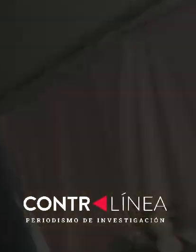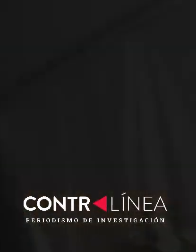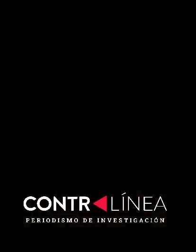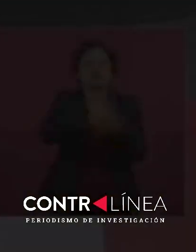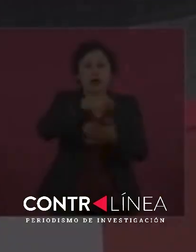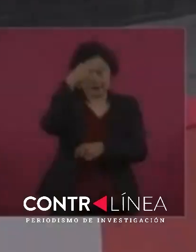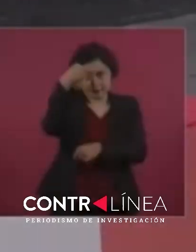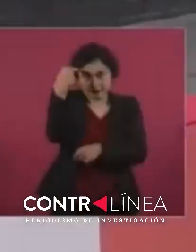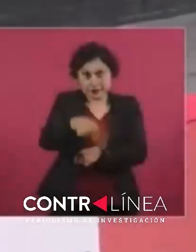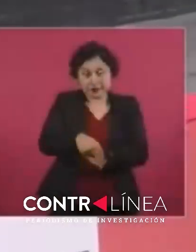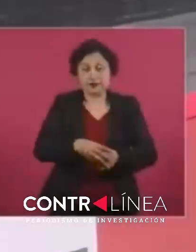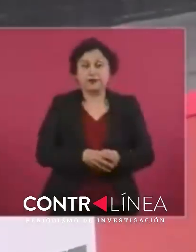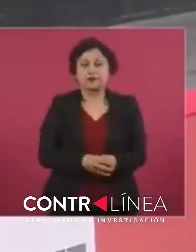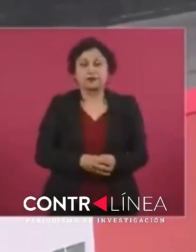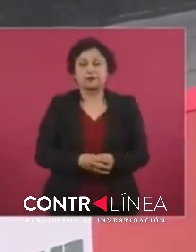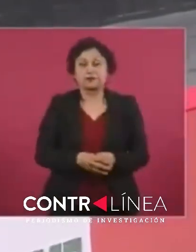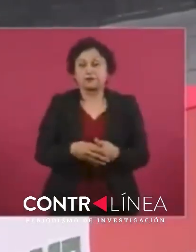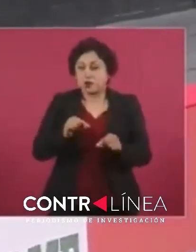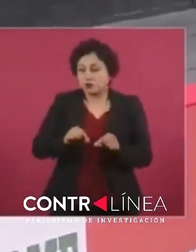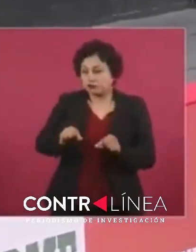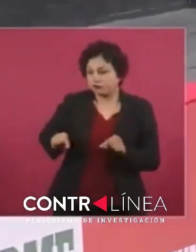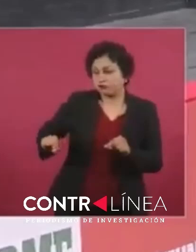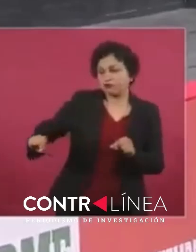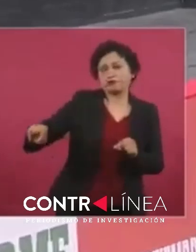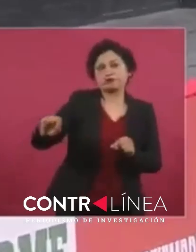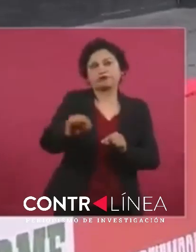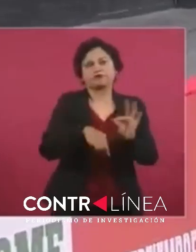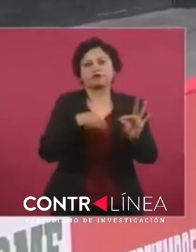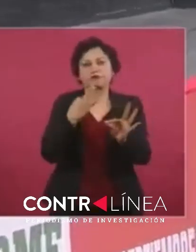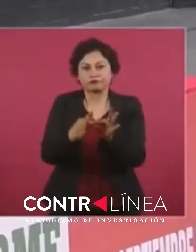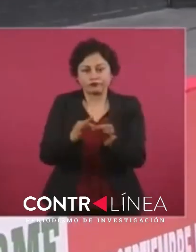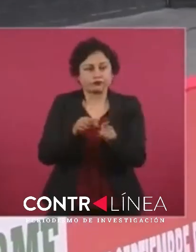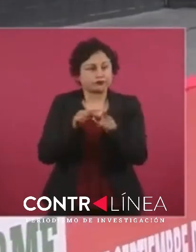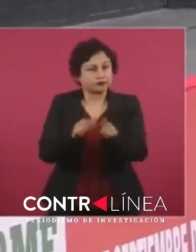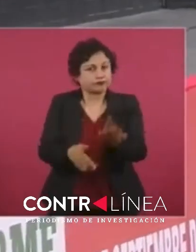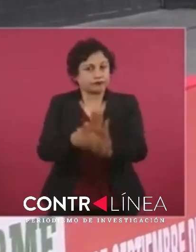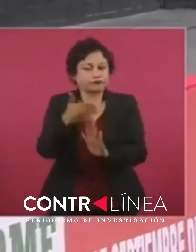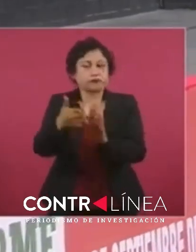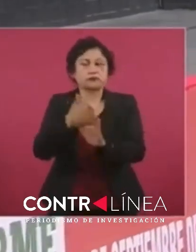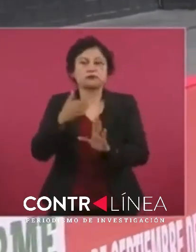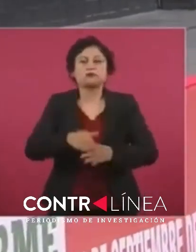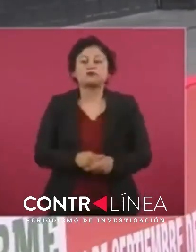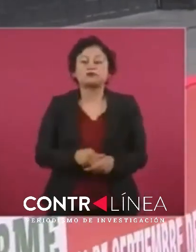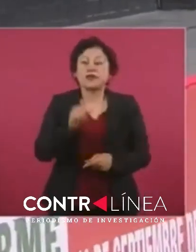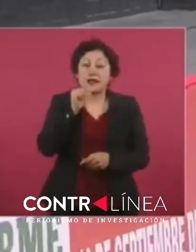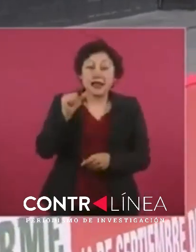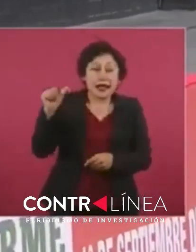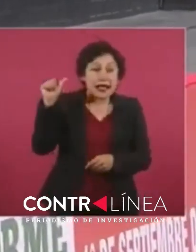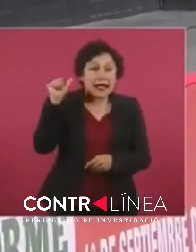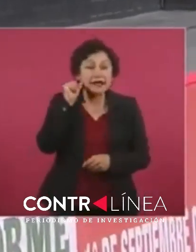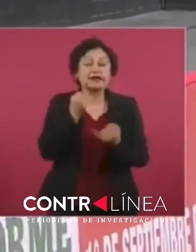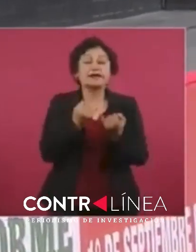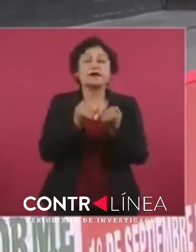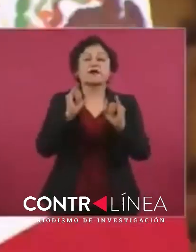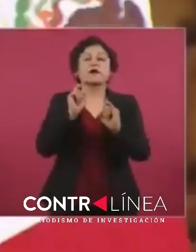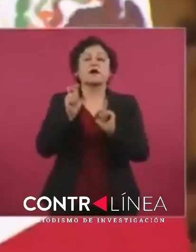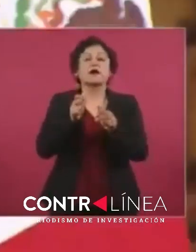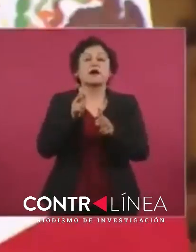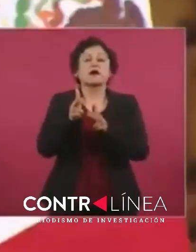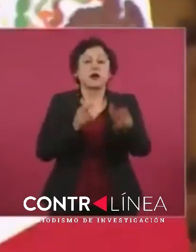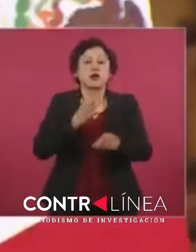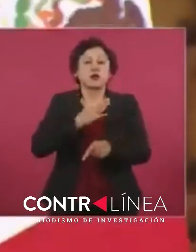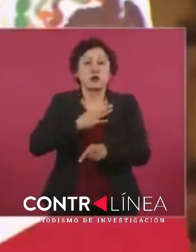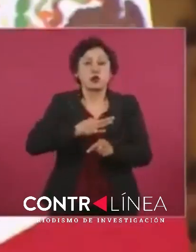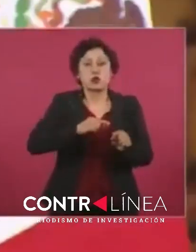verlo. Inauguramos la segunda etapa ayer, el tren insurgente de Toluca a Santa